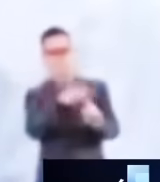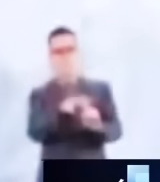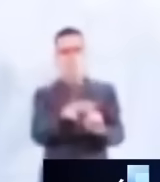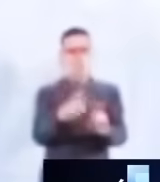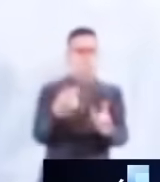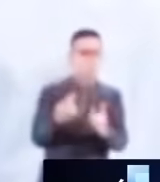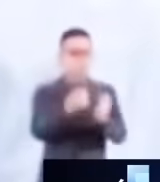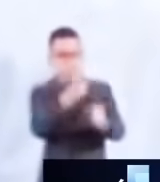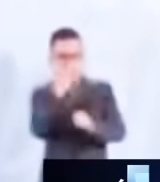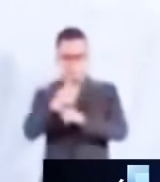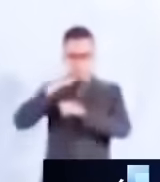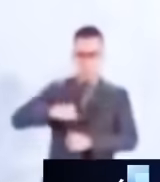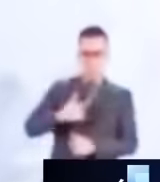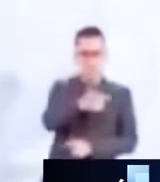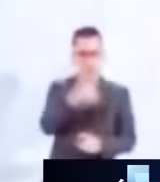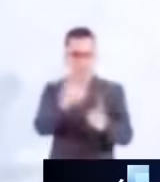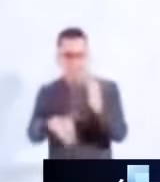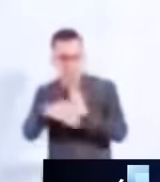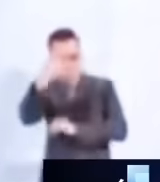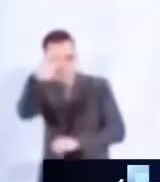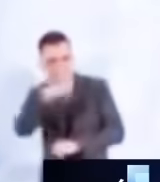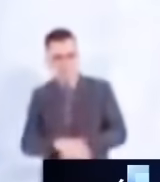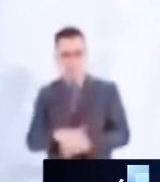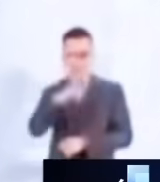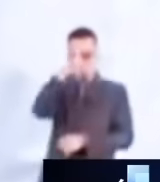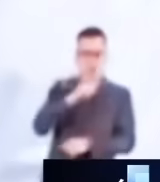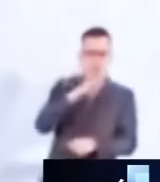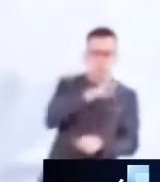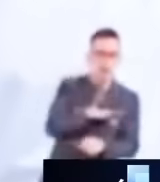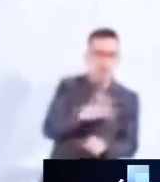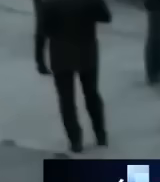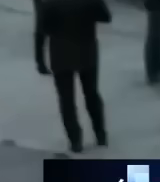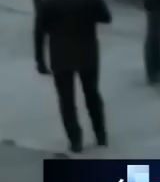el perfil idóneo para desempeñar dicha responsabilidad?